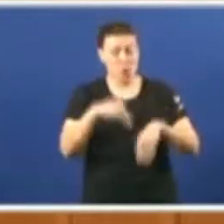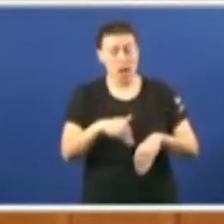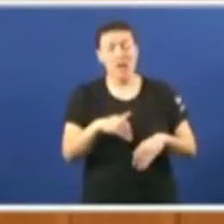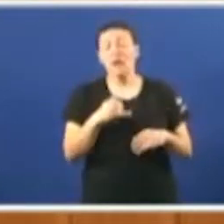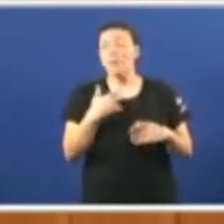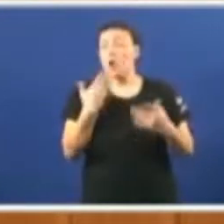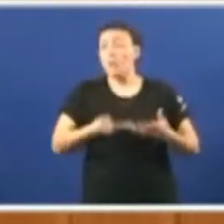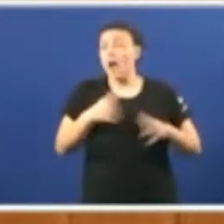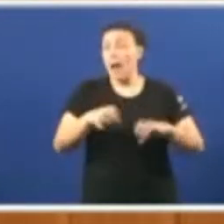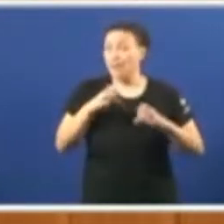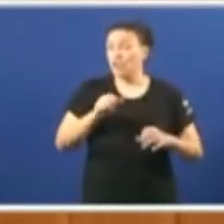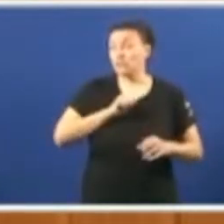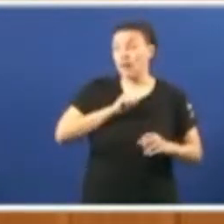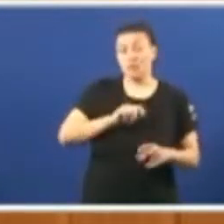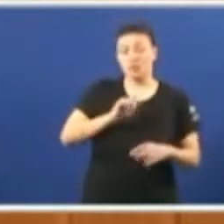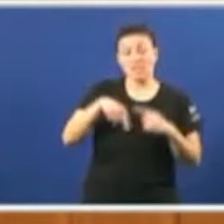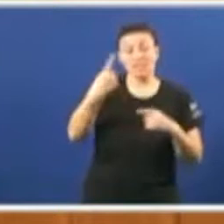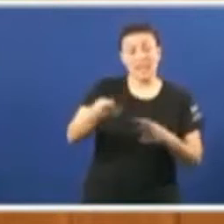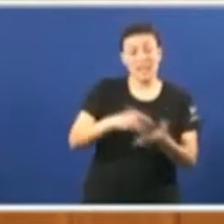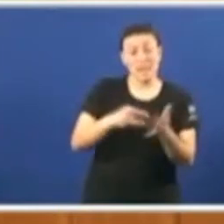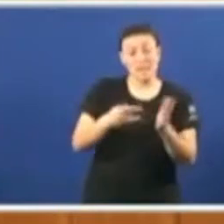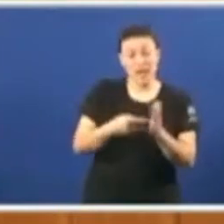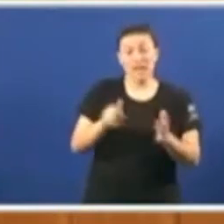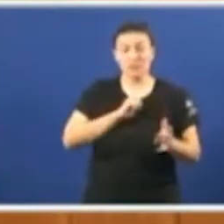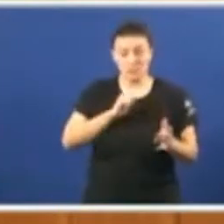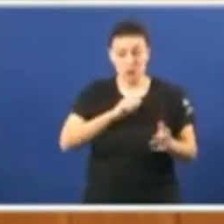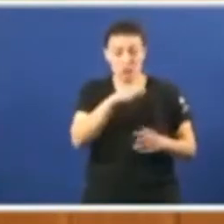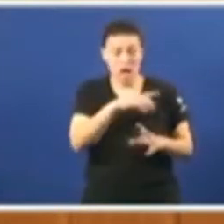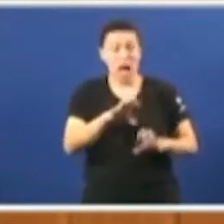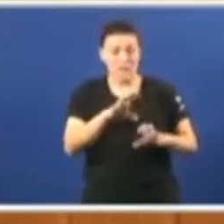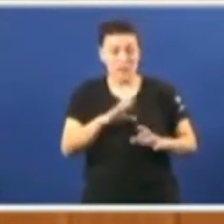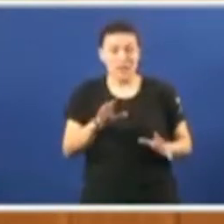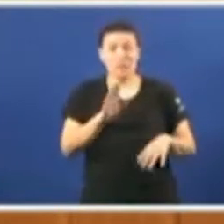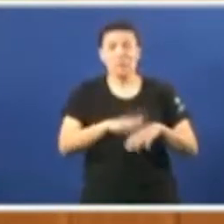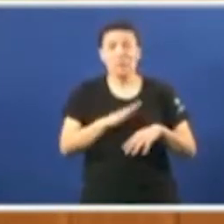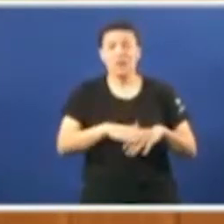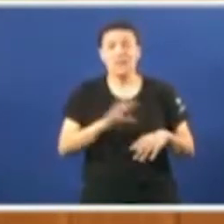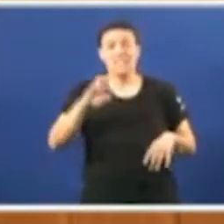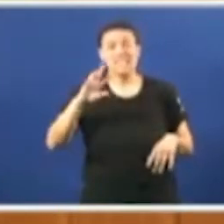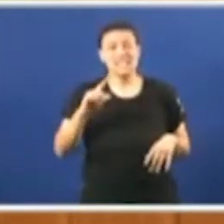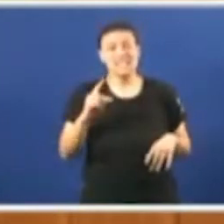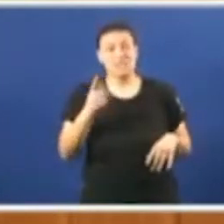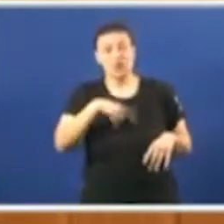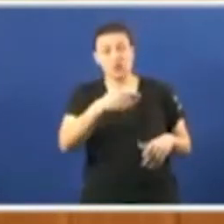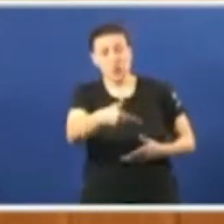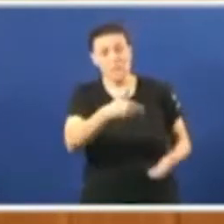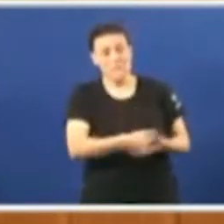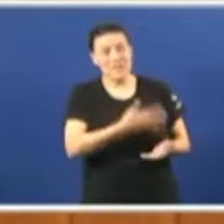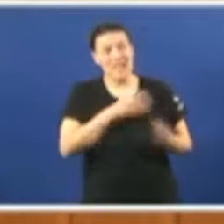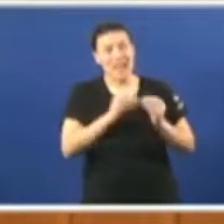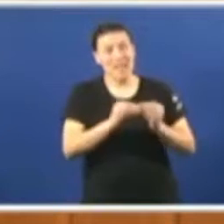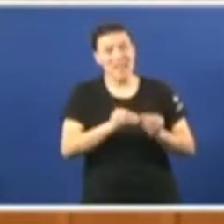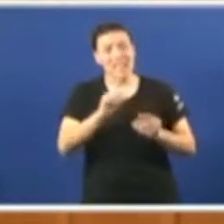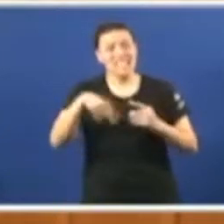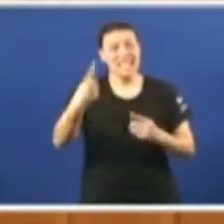E agardamos que para o vindeiro tomen nota, ou tomaran, porque, segunda tomadura de pelo, vostedes están pedindo que se elabore o seguinte